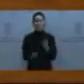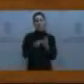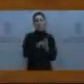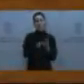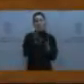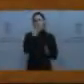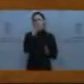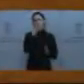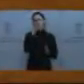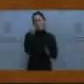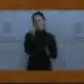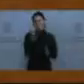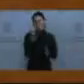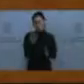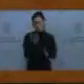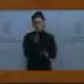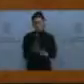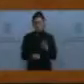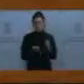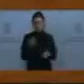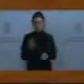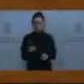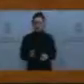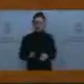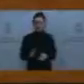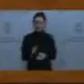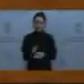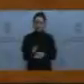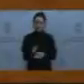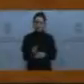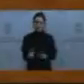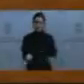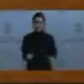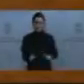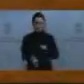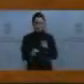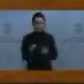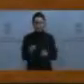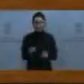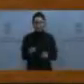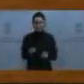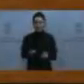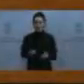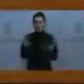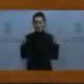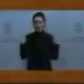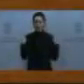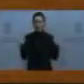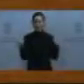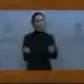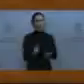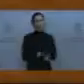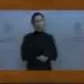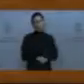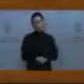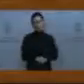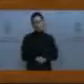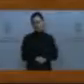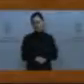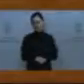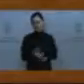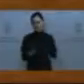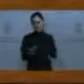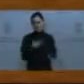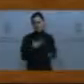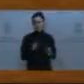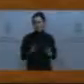absurdo, porque la reforma de la financiación no es reforma financiera. Señorías, nuestro Grupo no